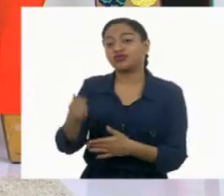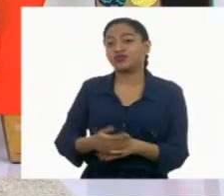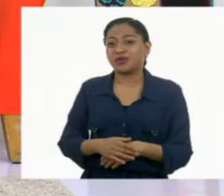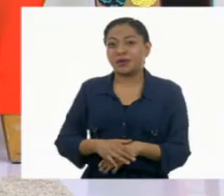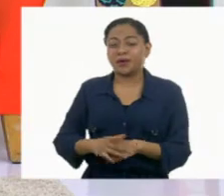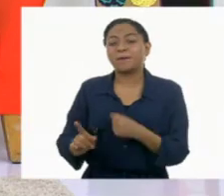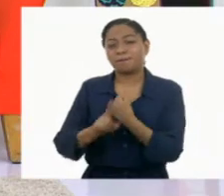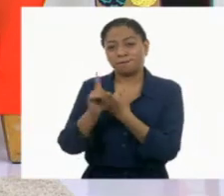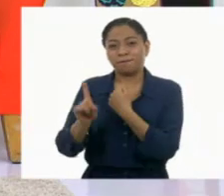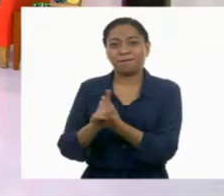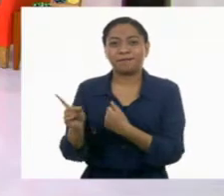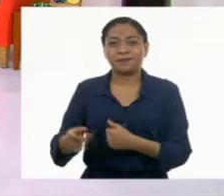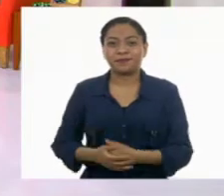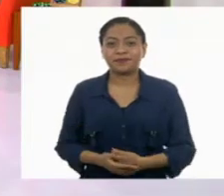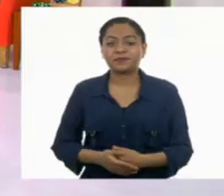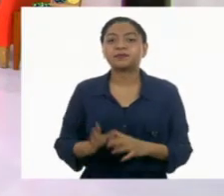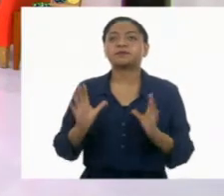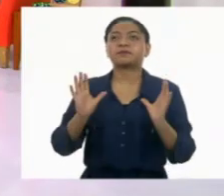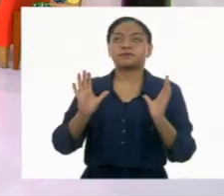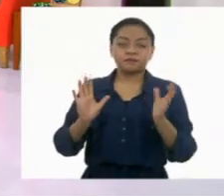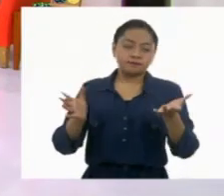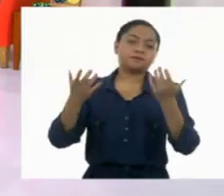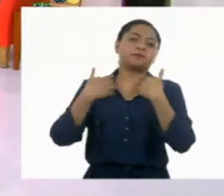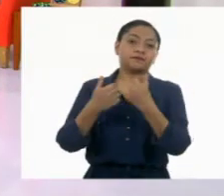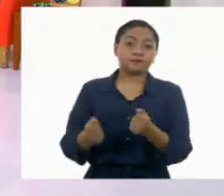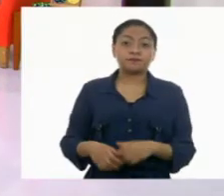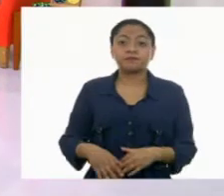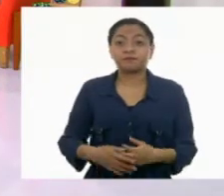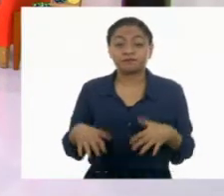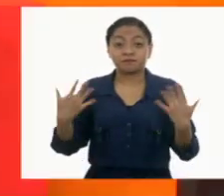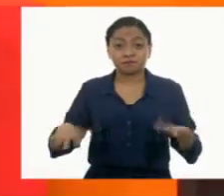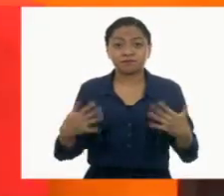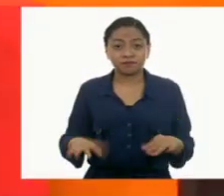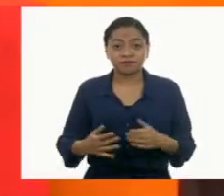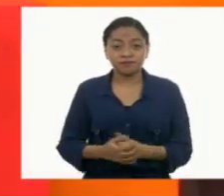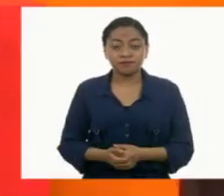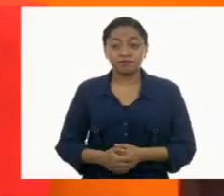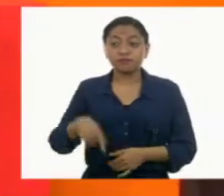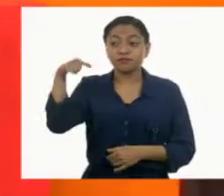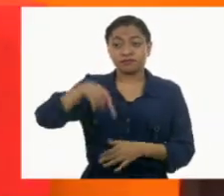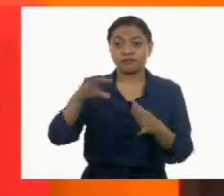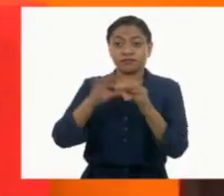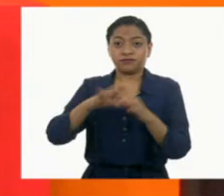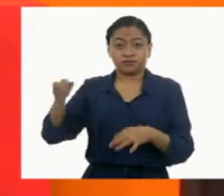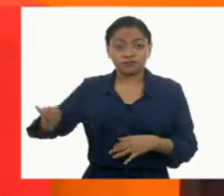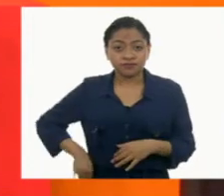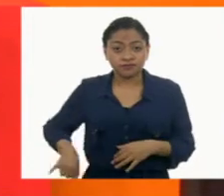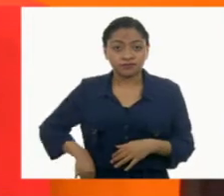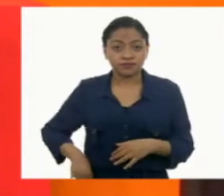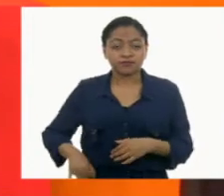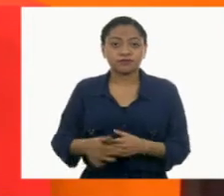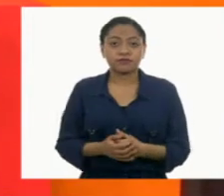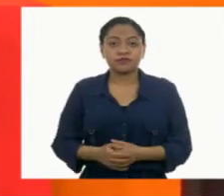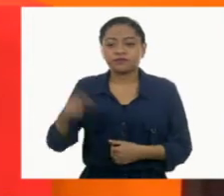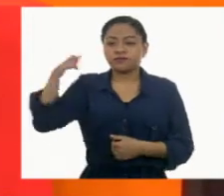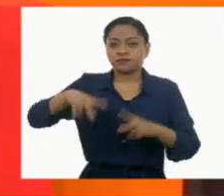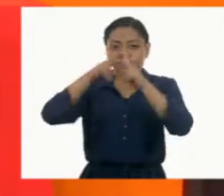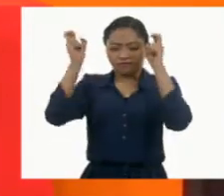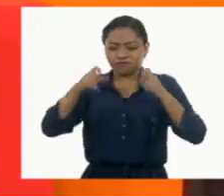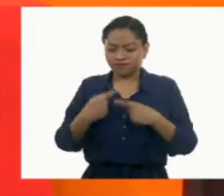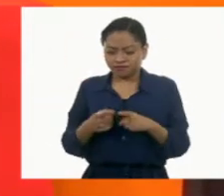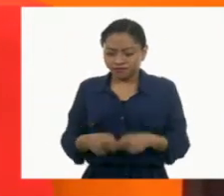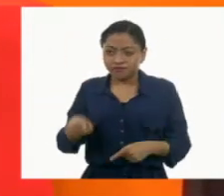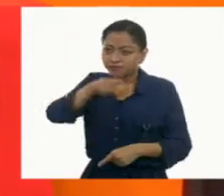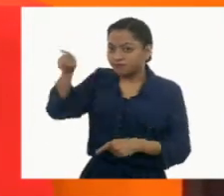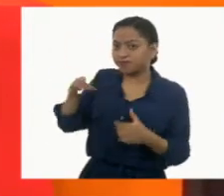problemas. Ya, ok. Wow, de verdad resulta muy interesante todos estos temas y todo lo